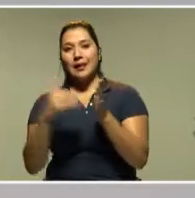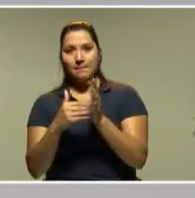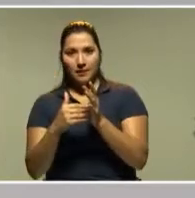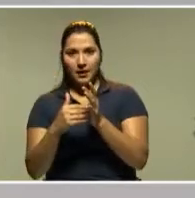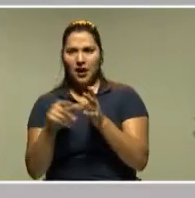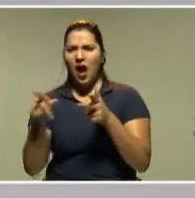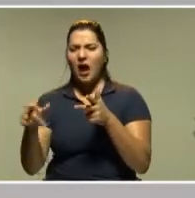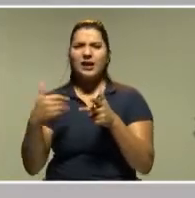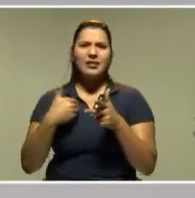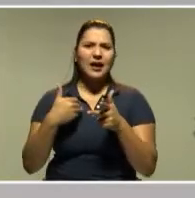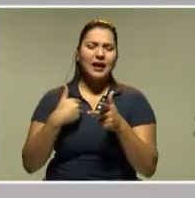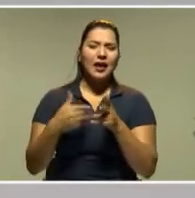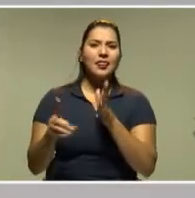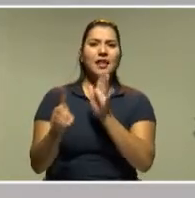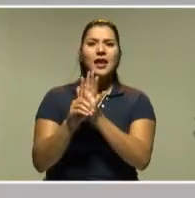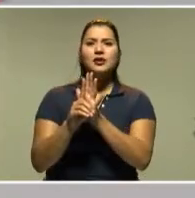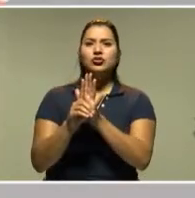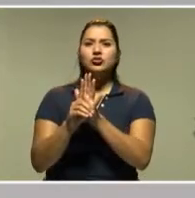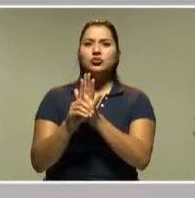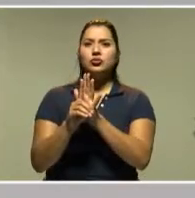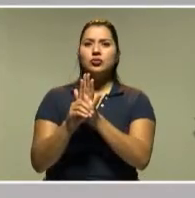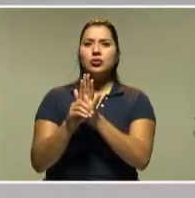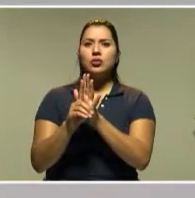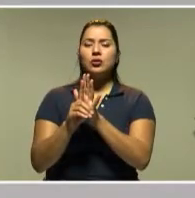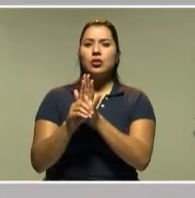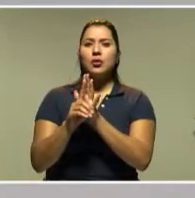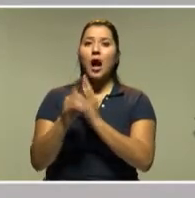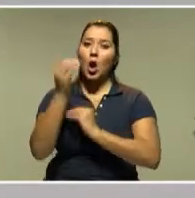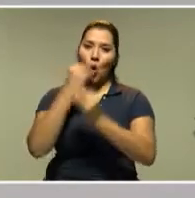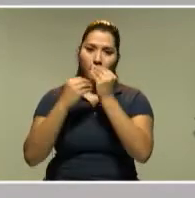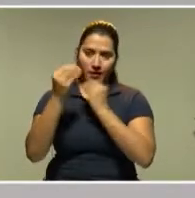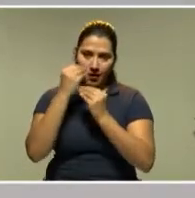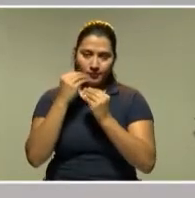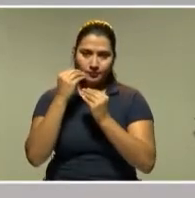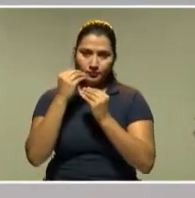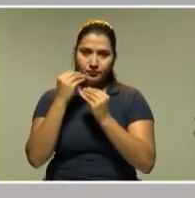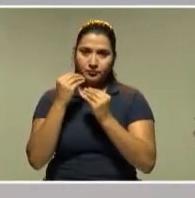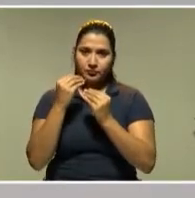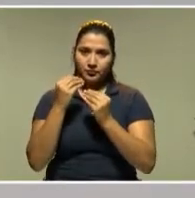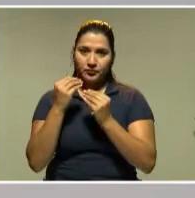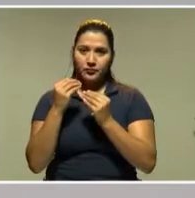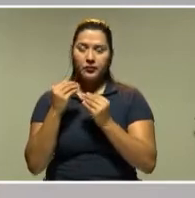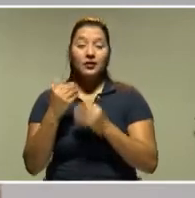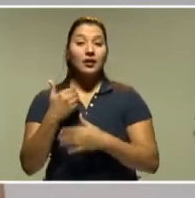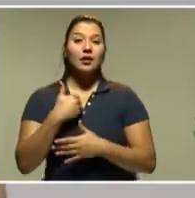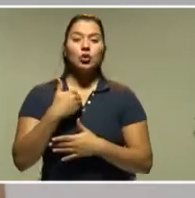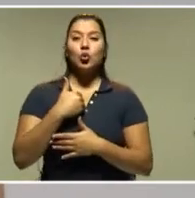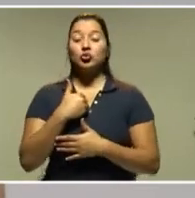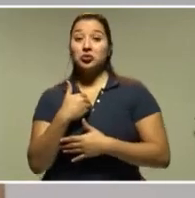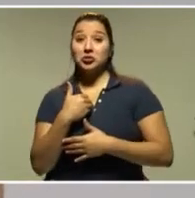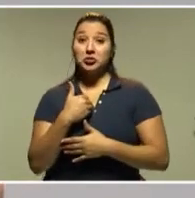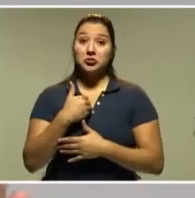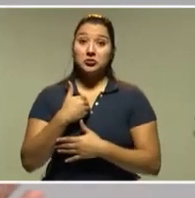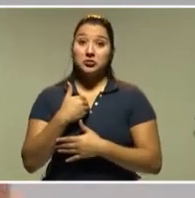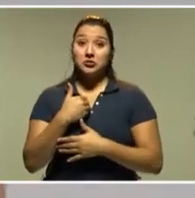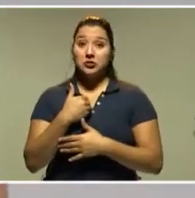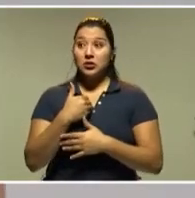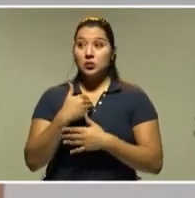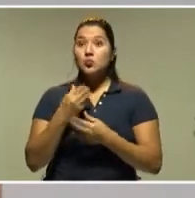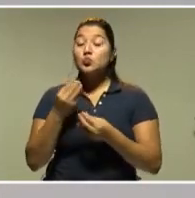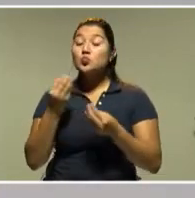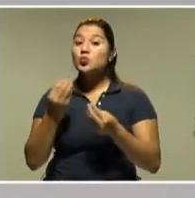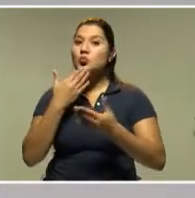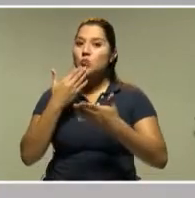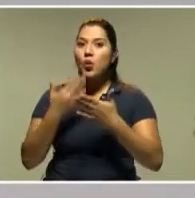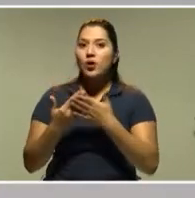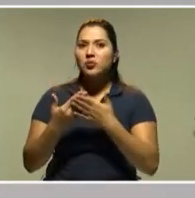a tener derecho a como a comida. Ajá. Sí, entonces ahí va a estar varias para que, o sea, va a estar súper